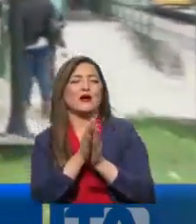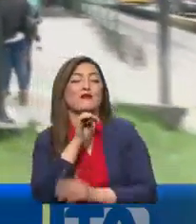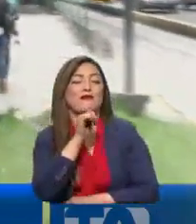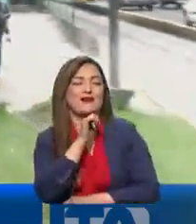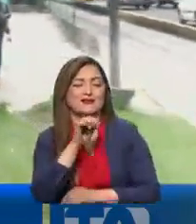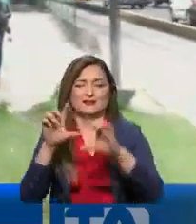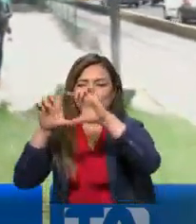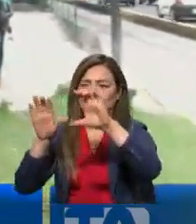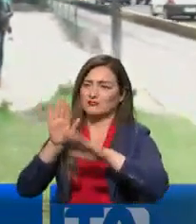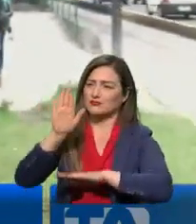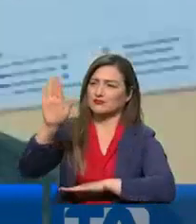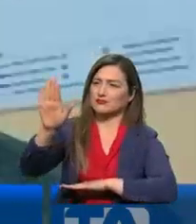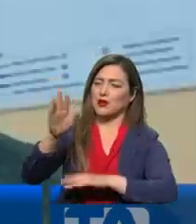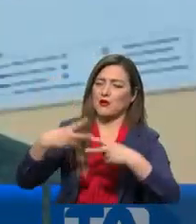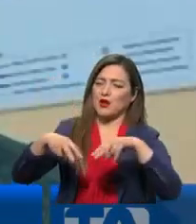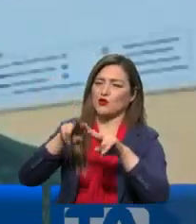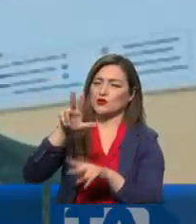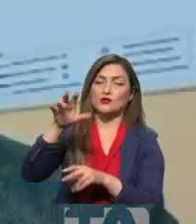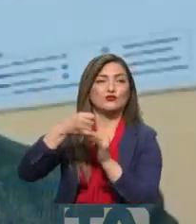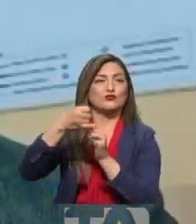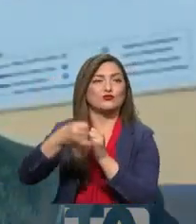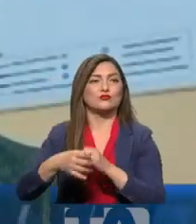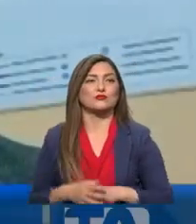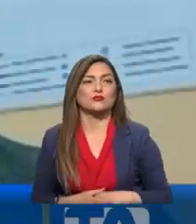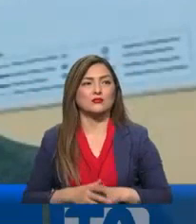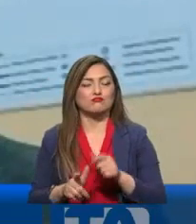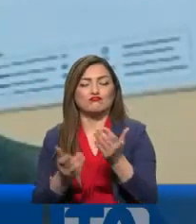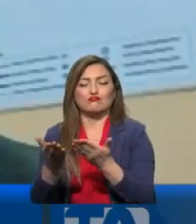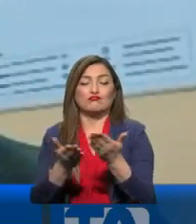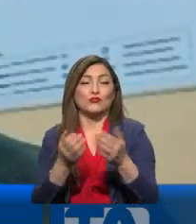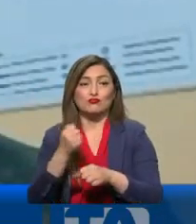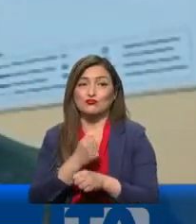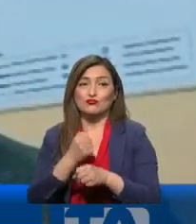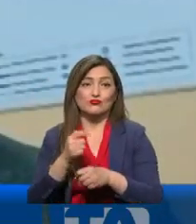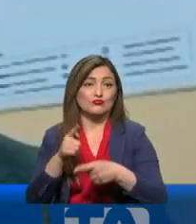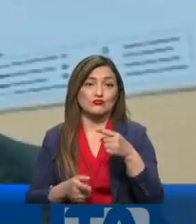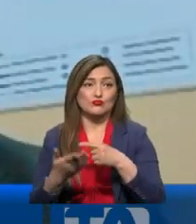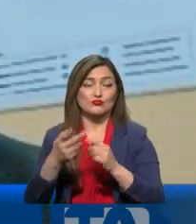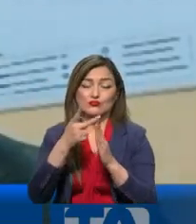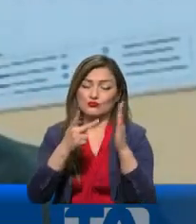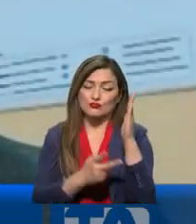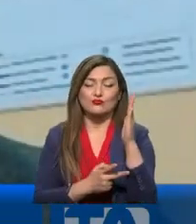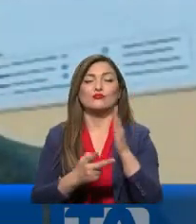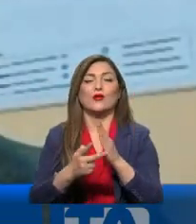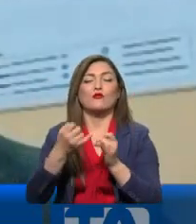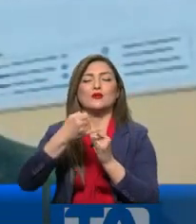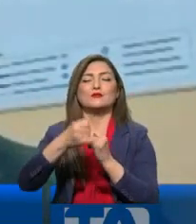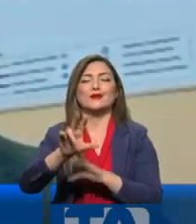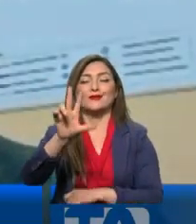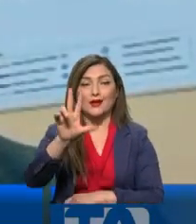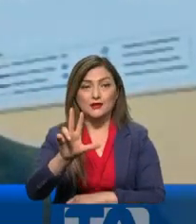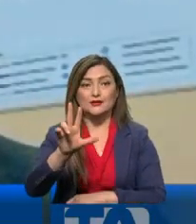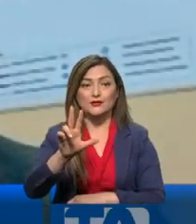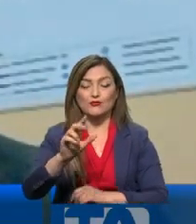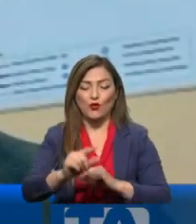distintivos en los alimentadores podemos dejar de servir a los usuarios para hacer este trabajo hemos programado en tres fines de semana para que